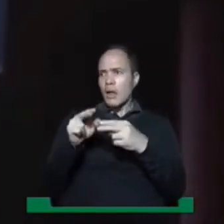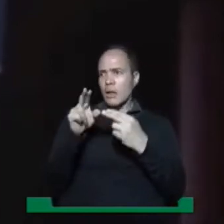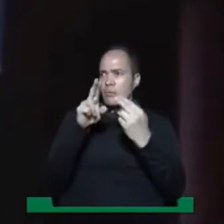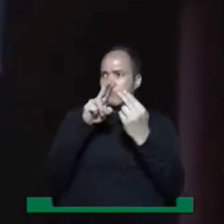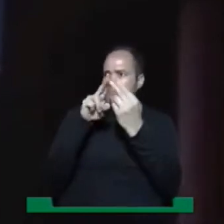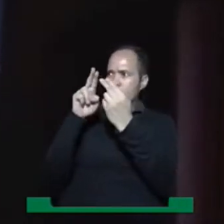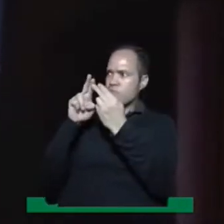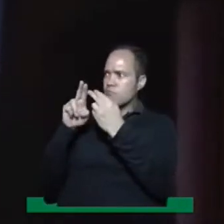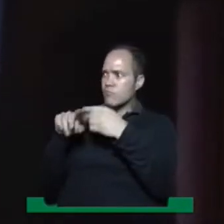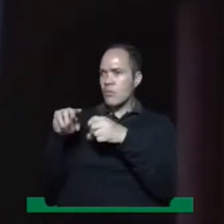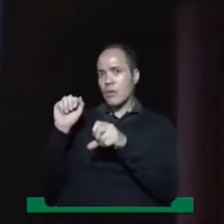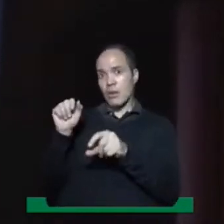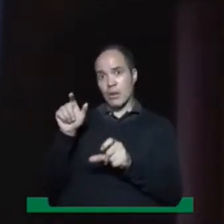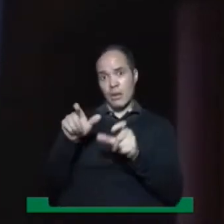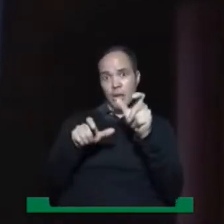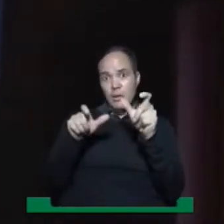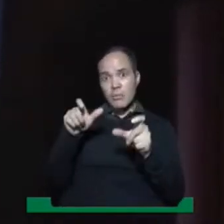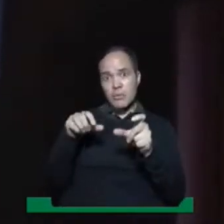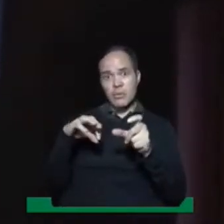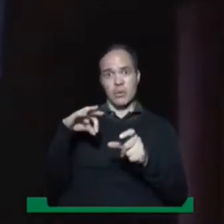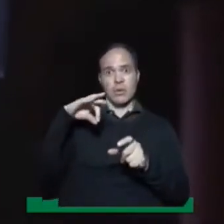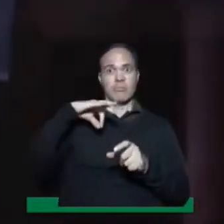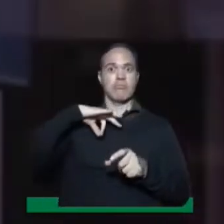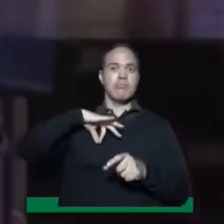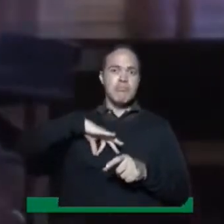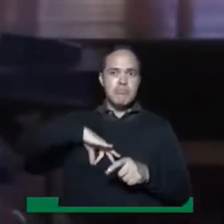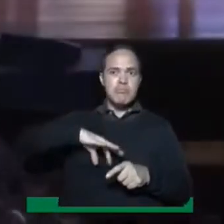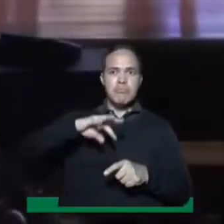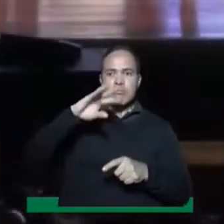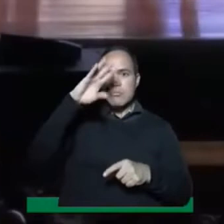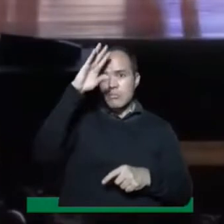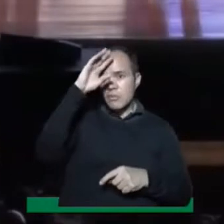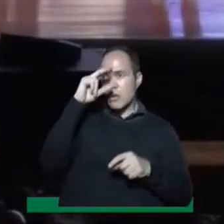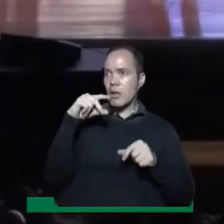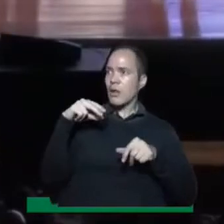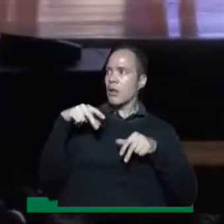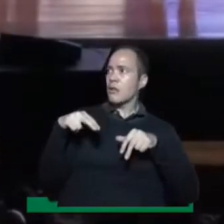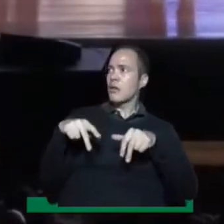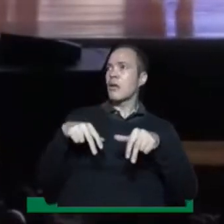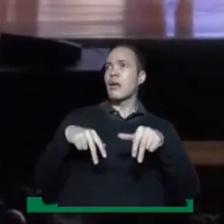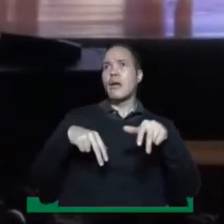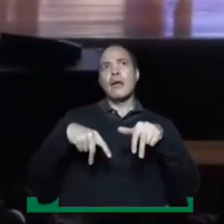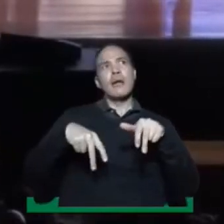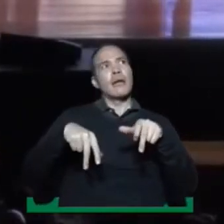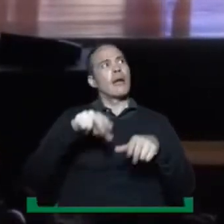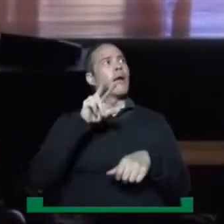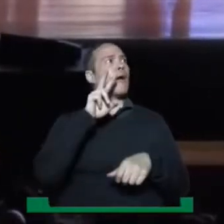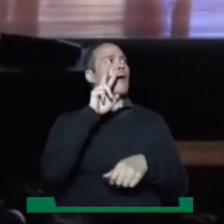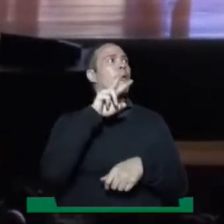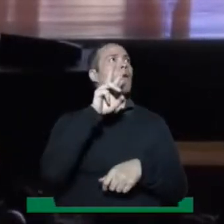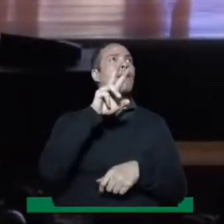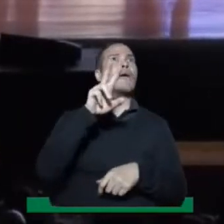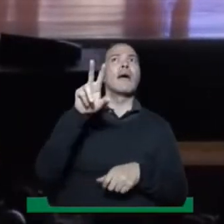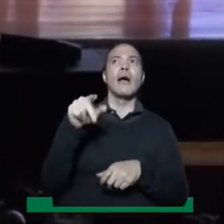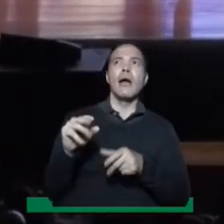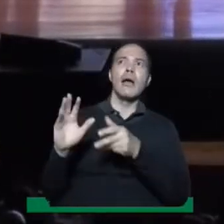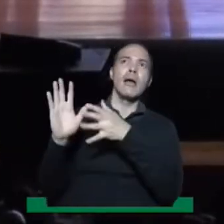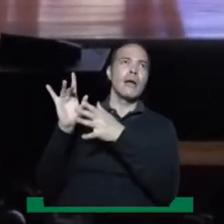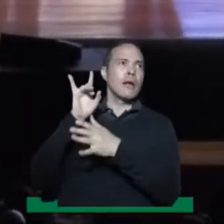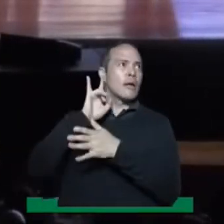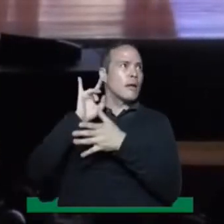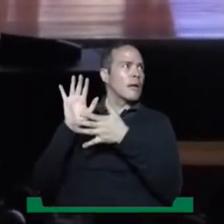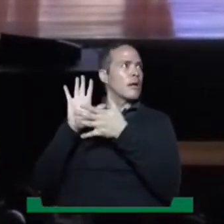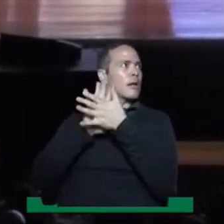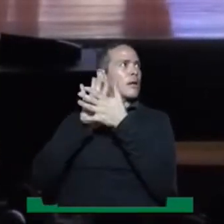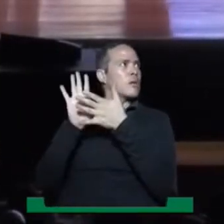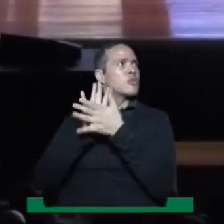la gente ya mientras va caminando la zona va escuchando la historia y va viendo el